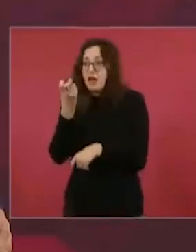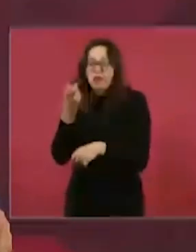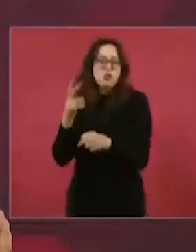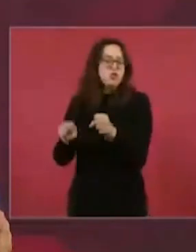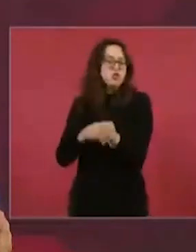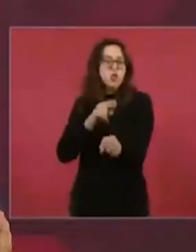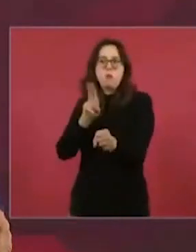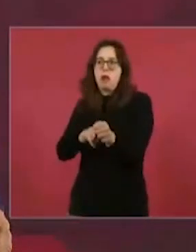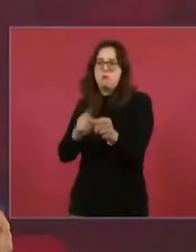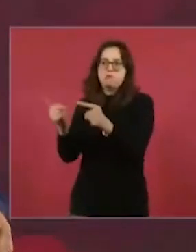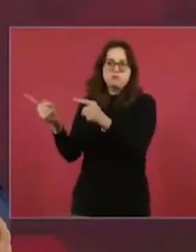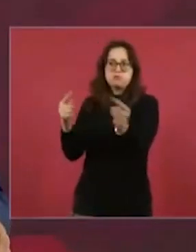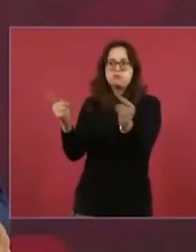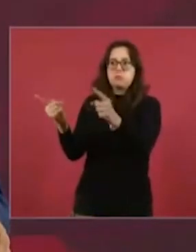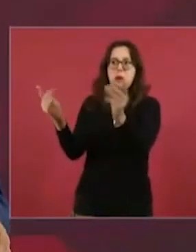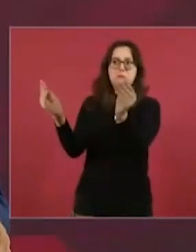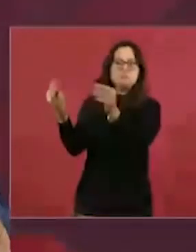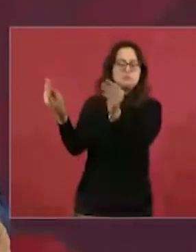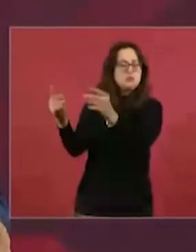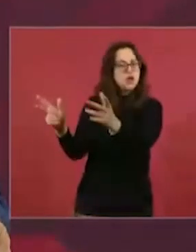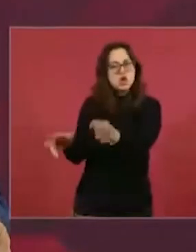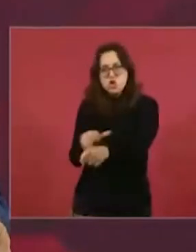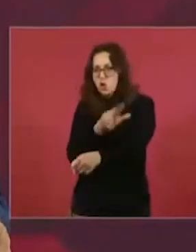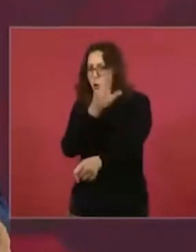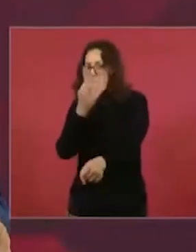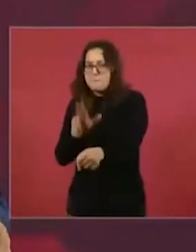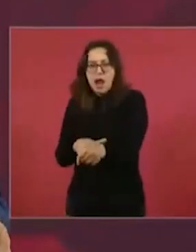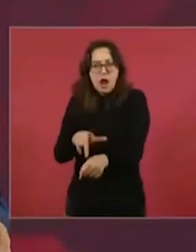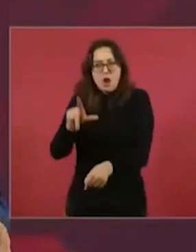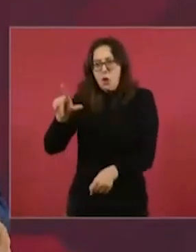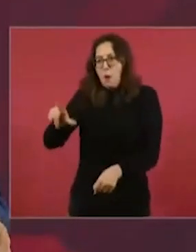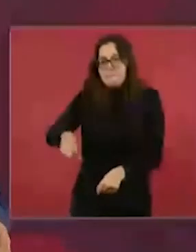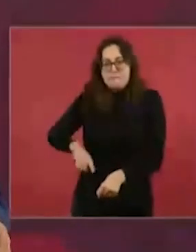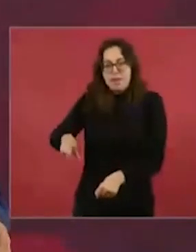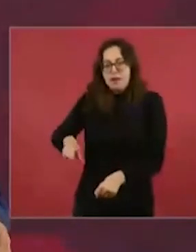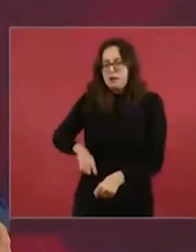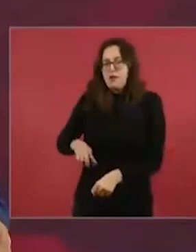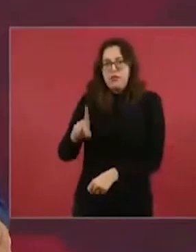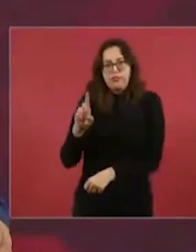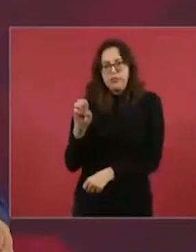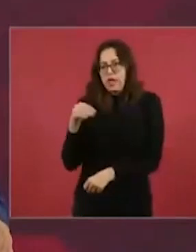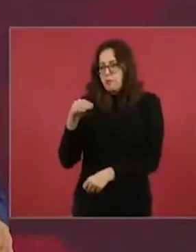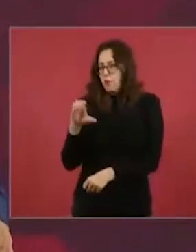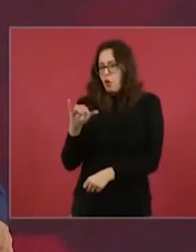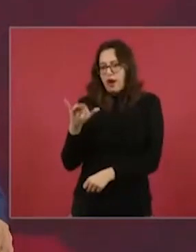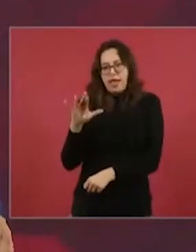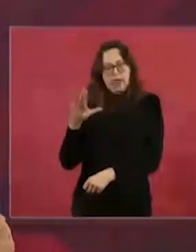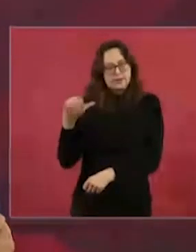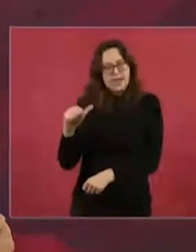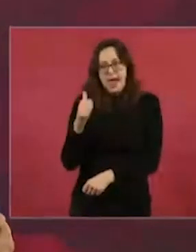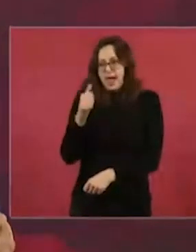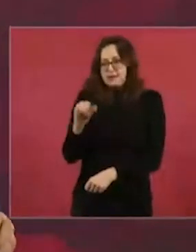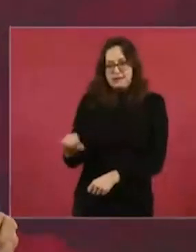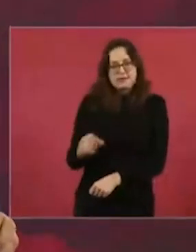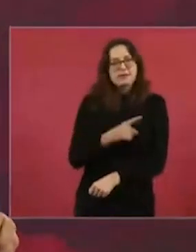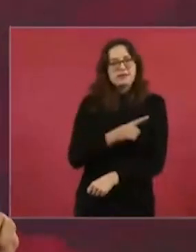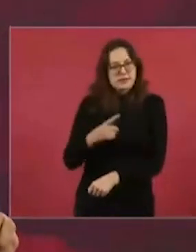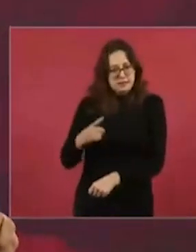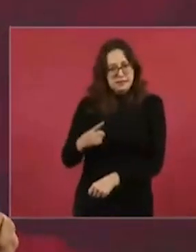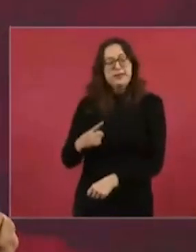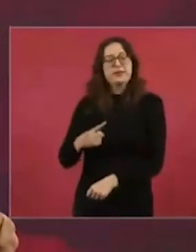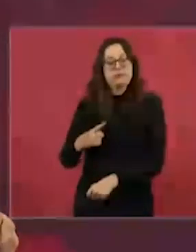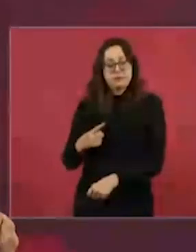Sí agradeció las gestiones de todas las personas involucradas, en especial el de la Secretaría de Relaciones Exteriores,